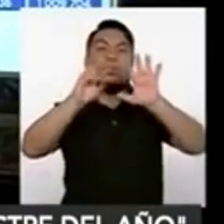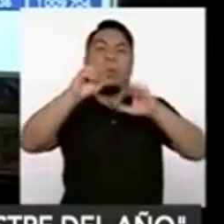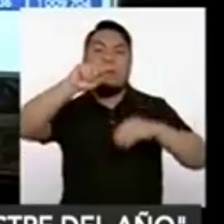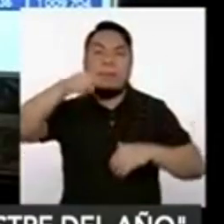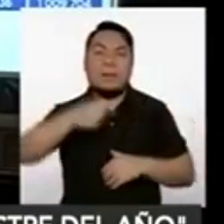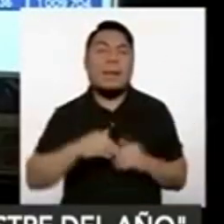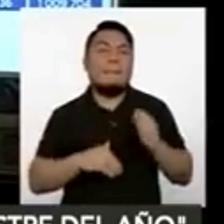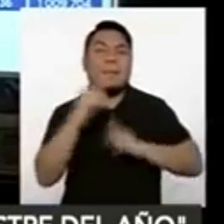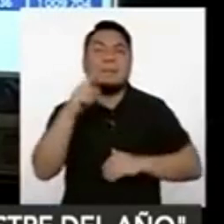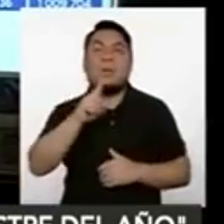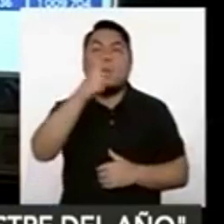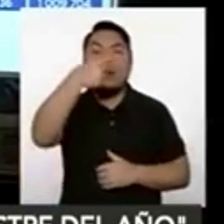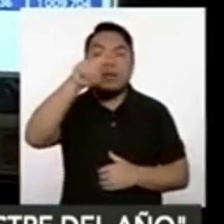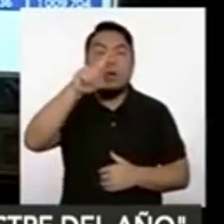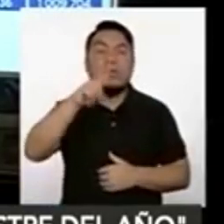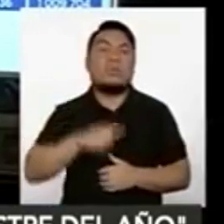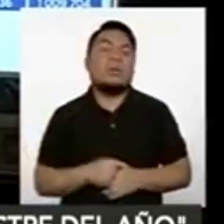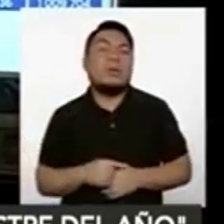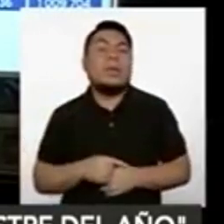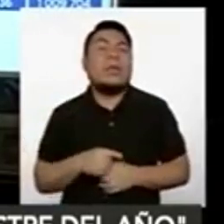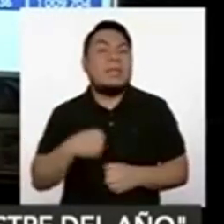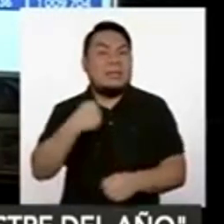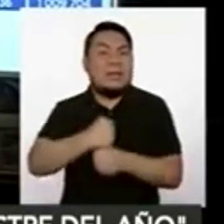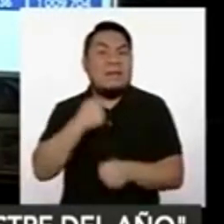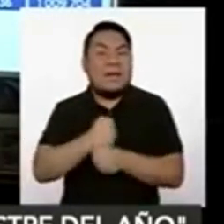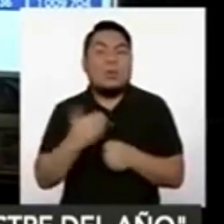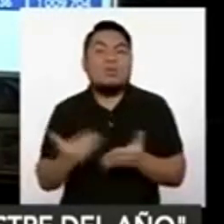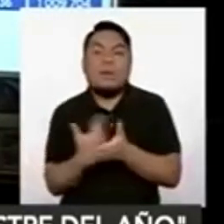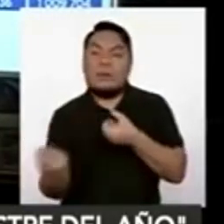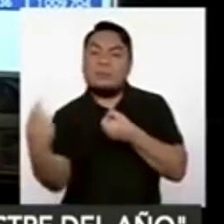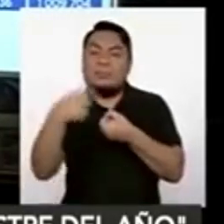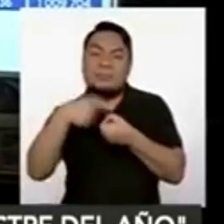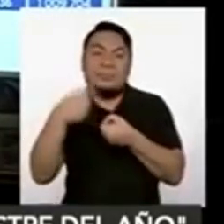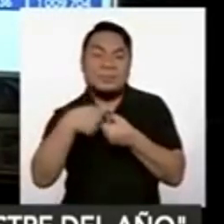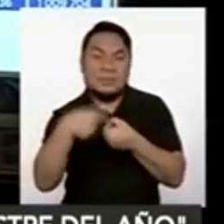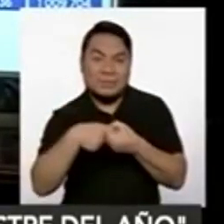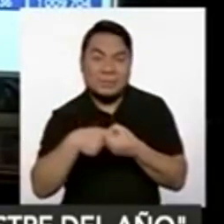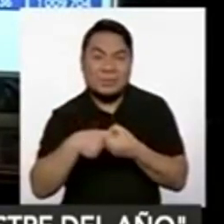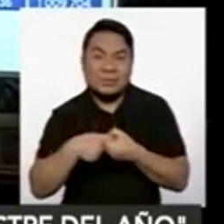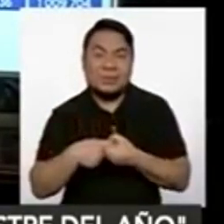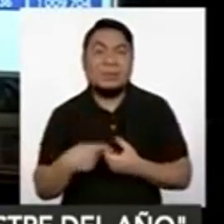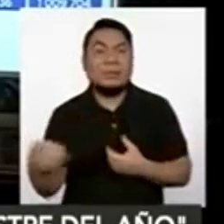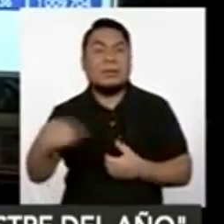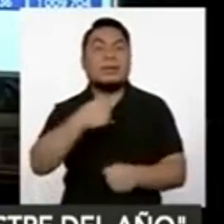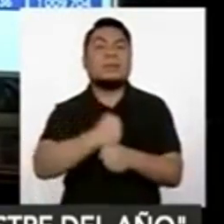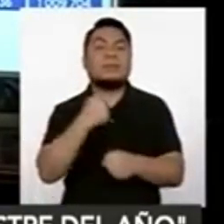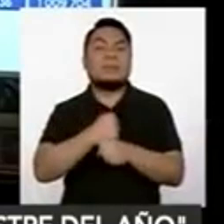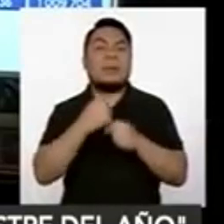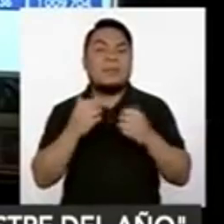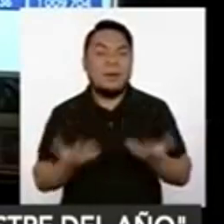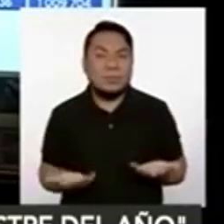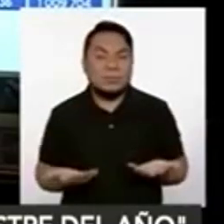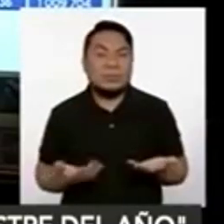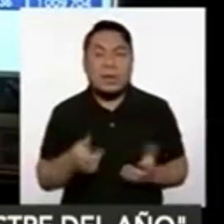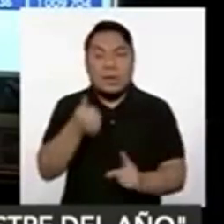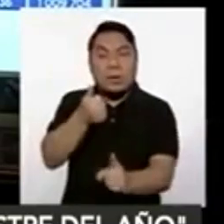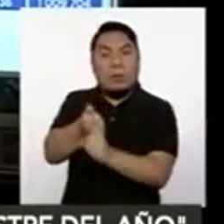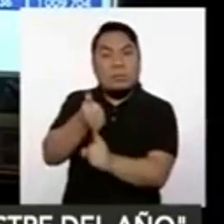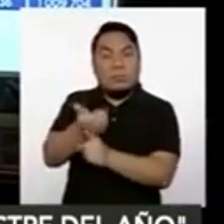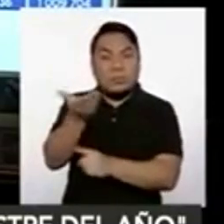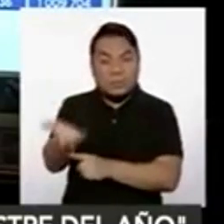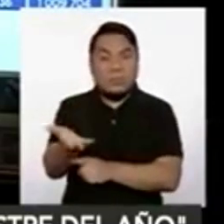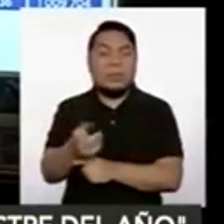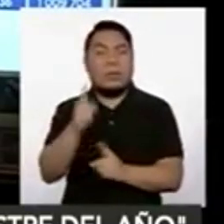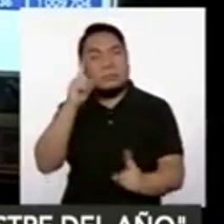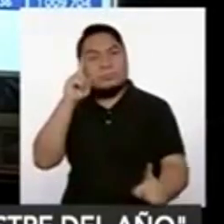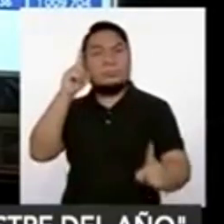más de 1.000.000 de puestos de trabajo que se generan adicionalmente a los trabajos propios de